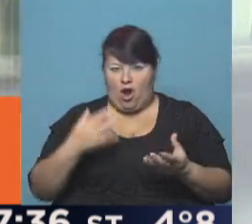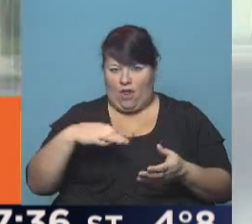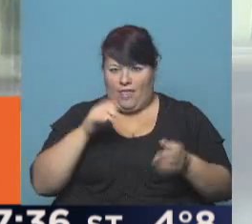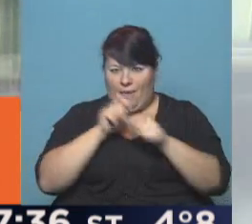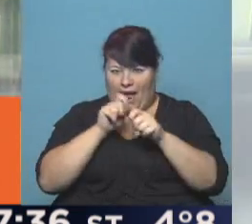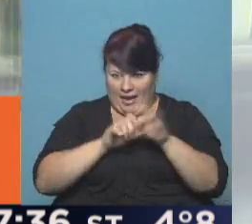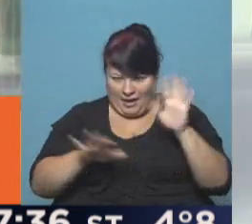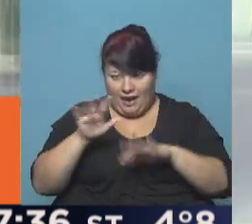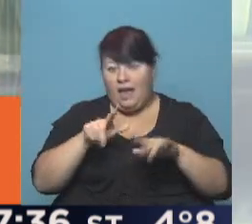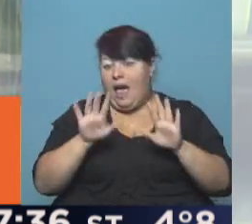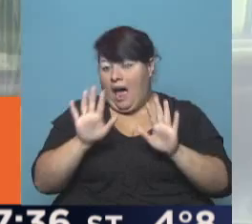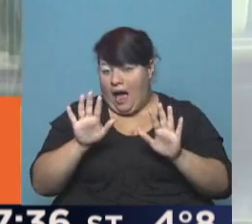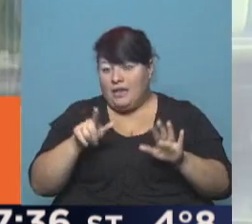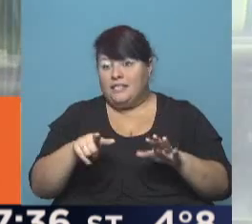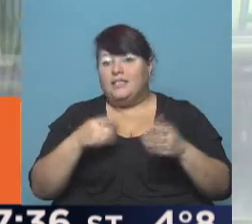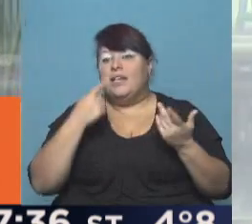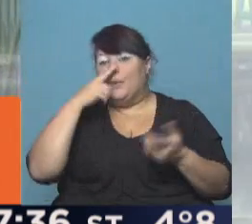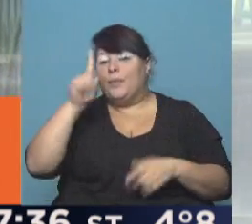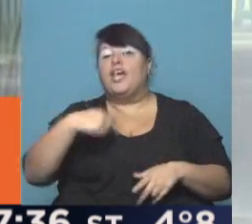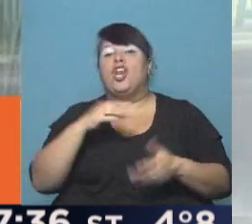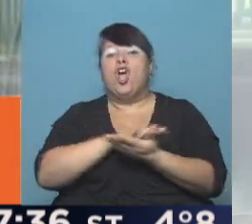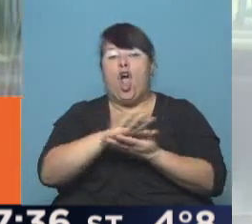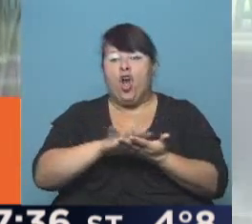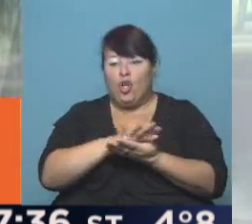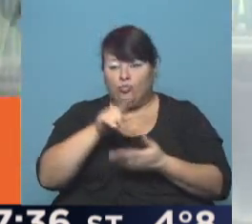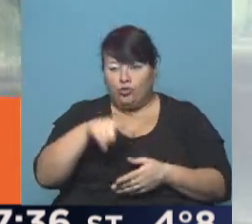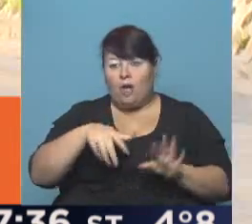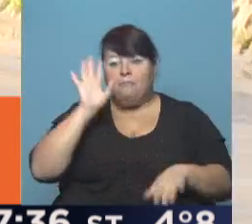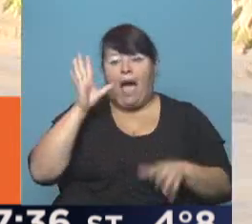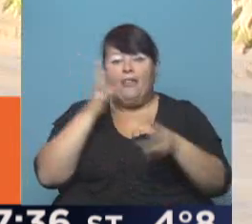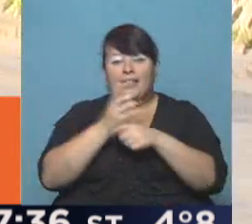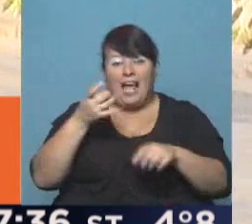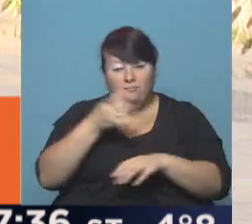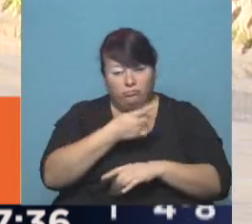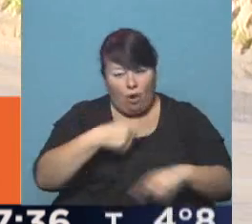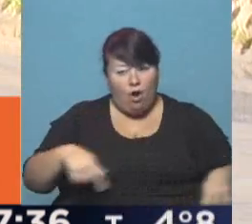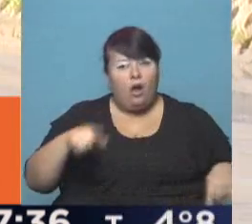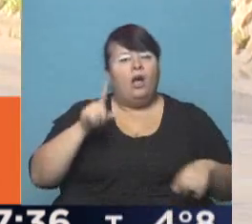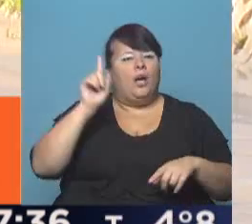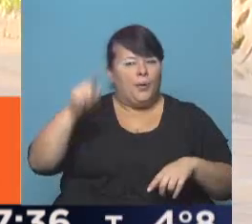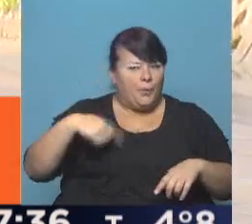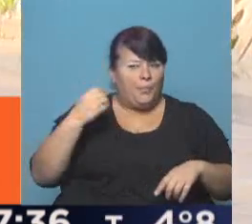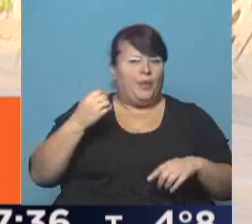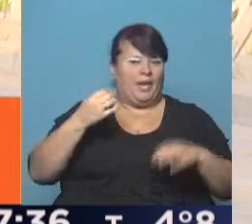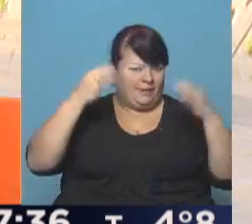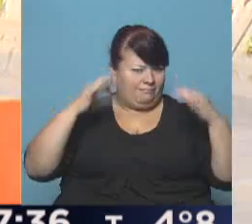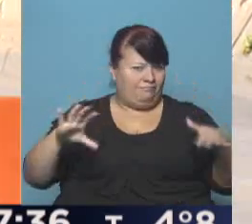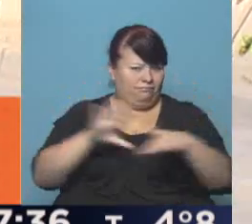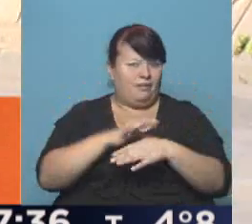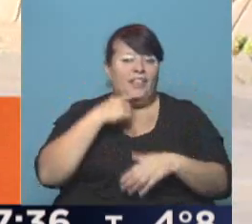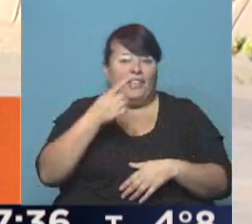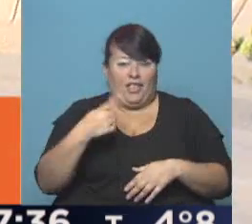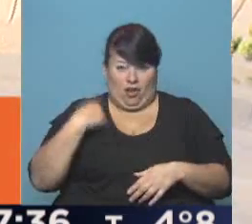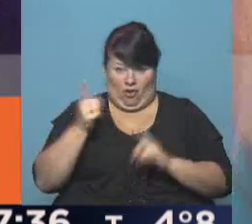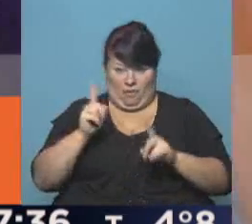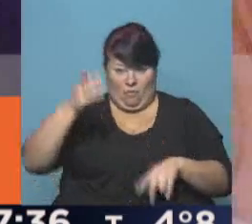así termina en que esta corrupción fundamentalmente la del transporte termina generando textualmente las palabras que